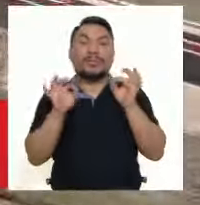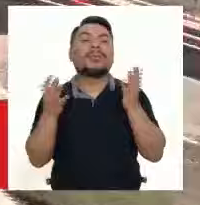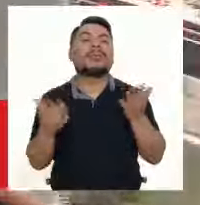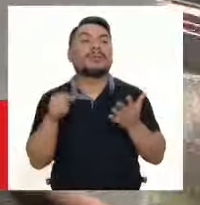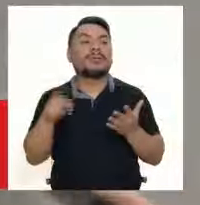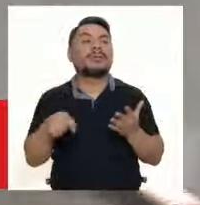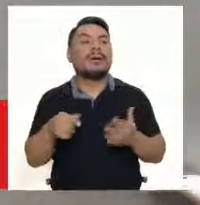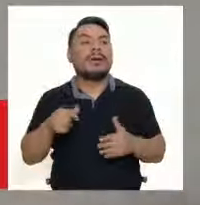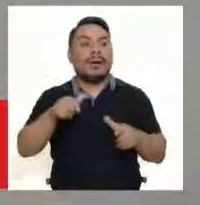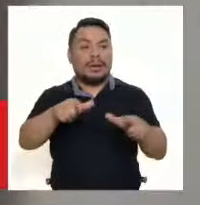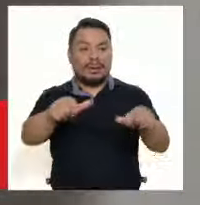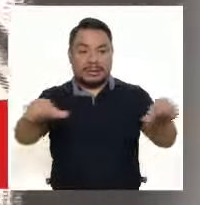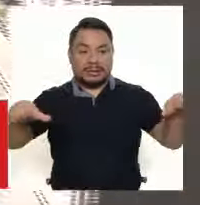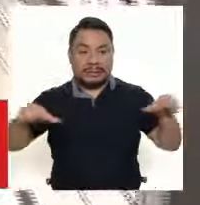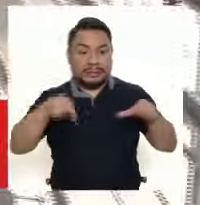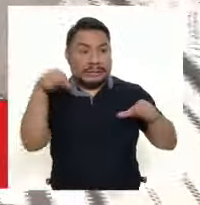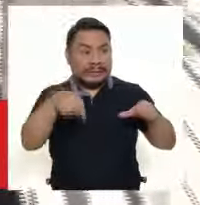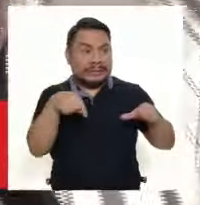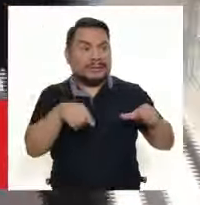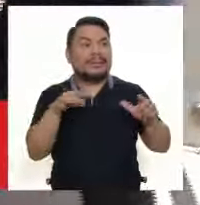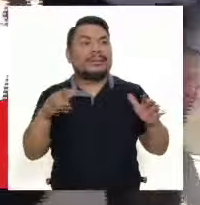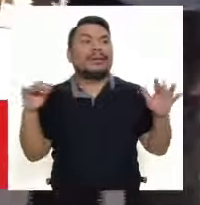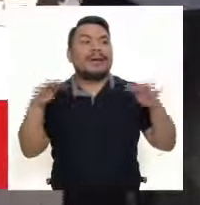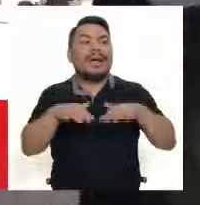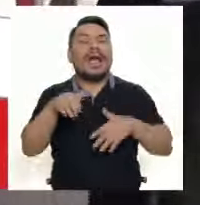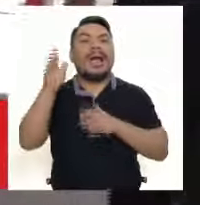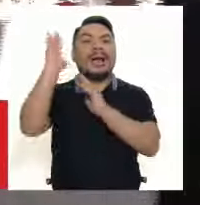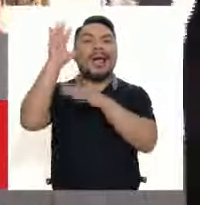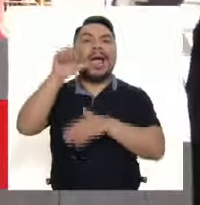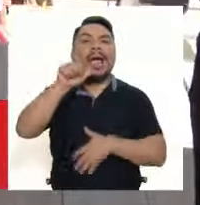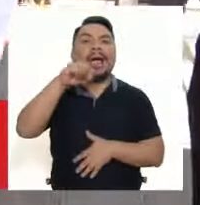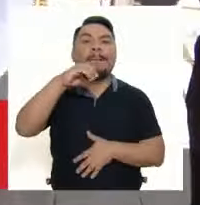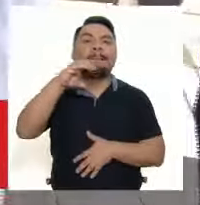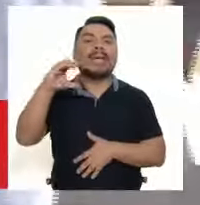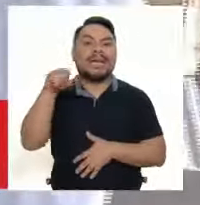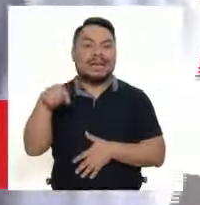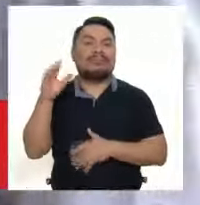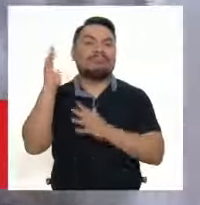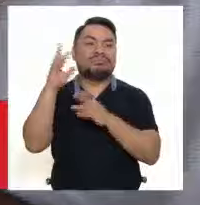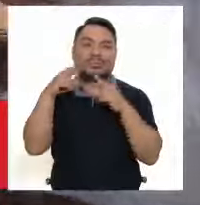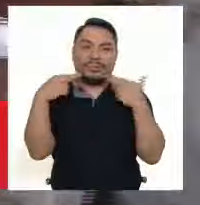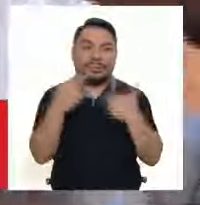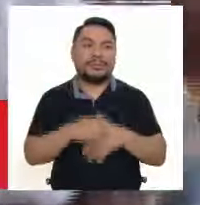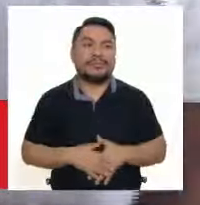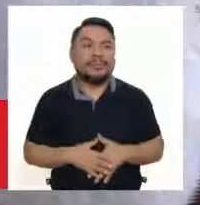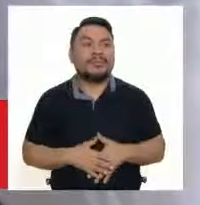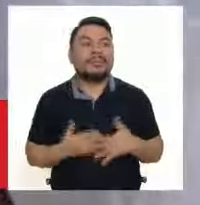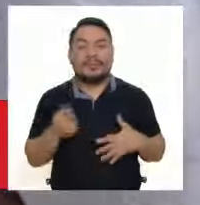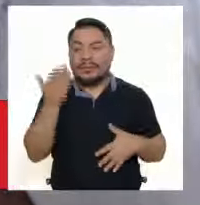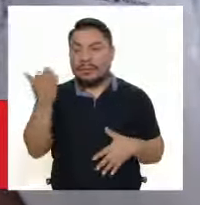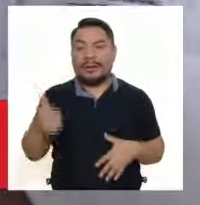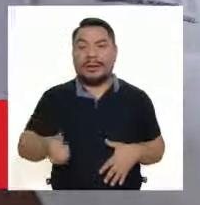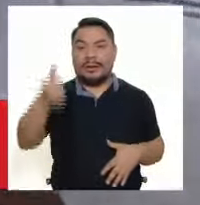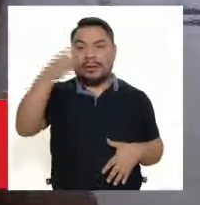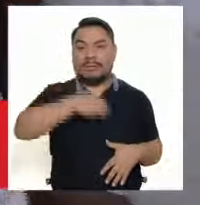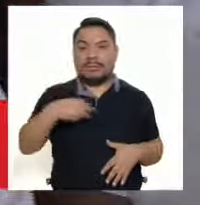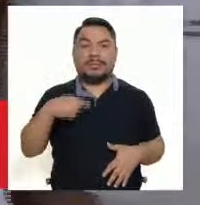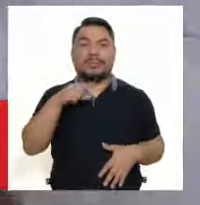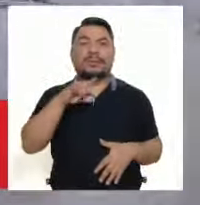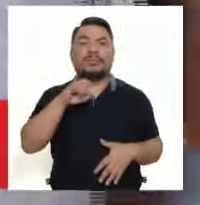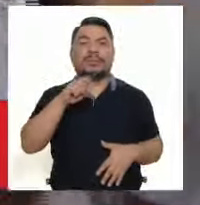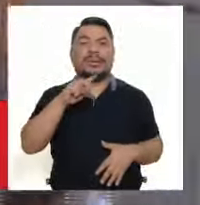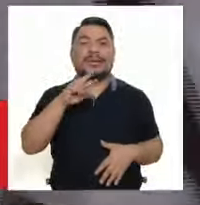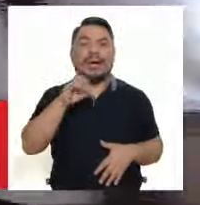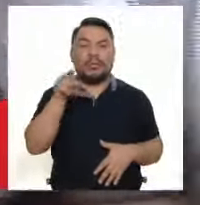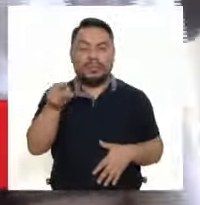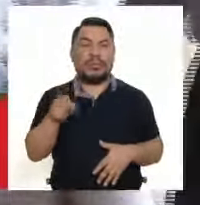un auditorio que va a ser sede del APEC. En estos momentos nos encontramos, repetimos, con el premier Gustavo